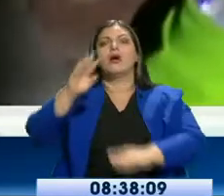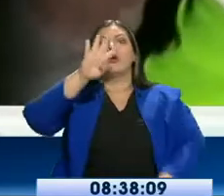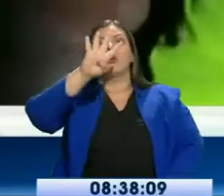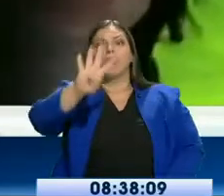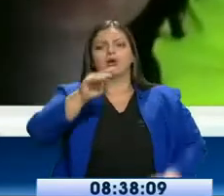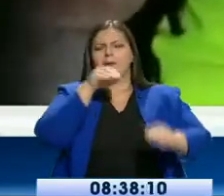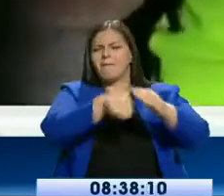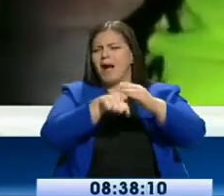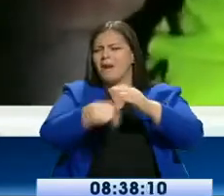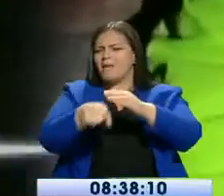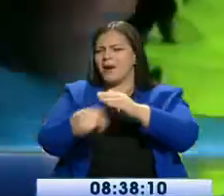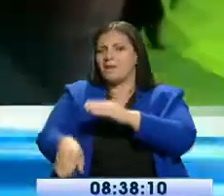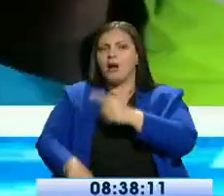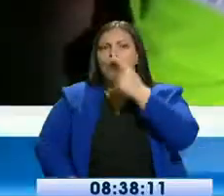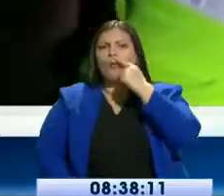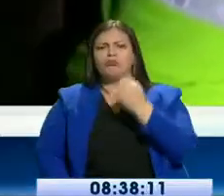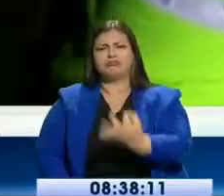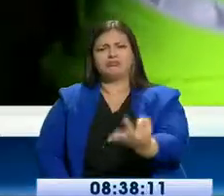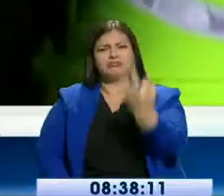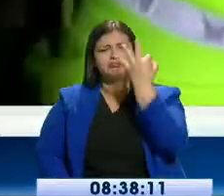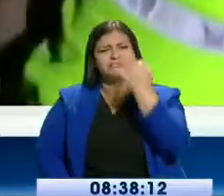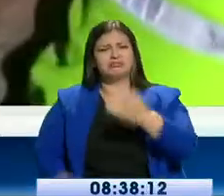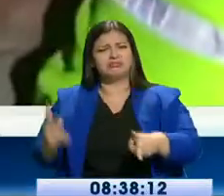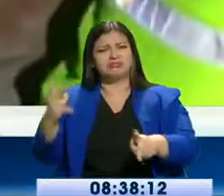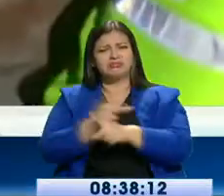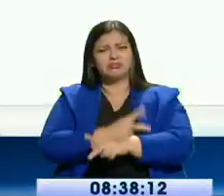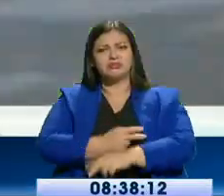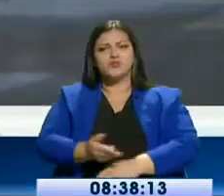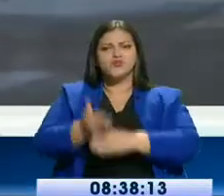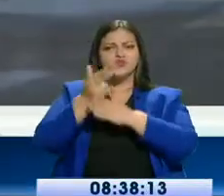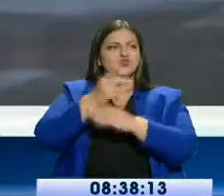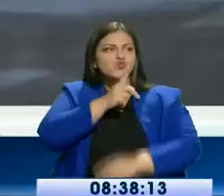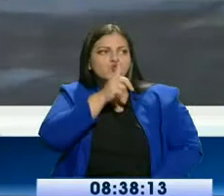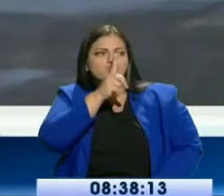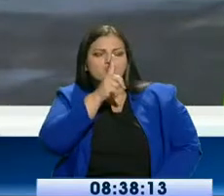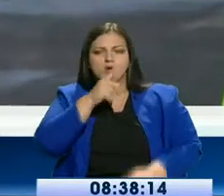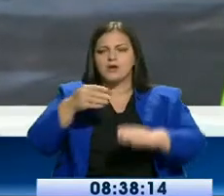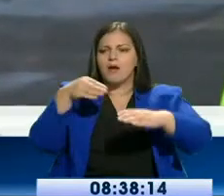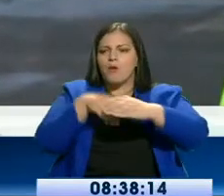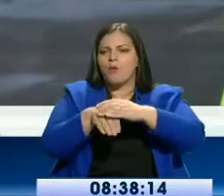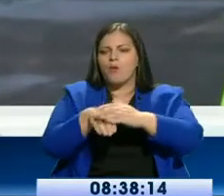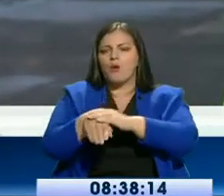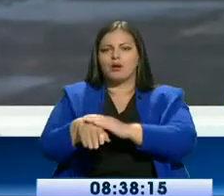presunta organización delictiva que guardaba armas de forma ilegal. Impacto